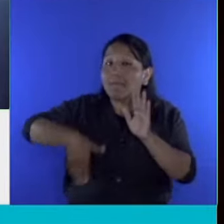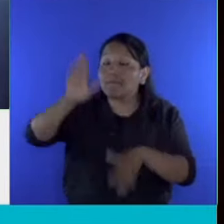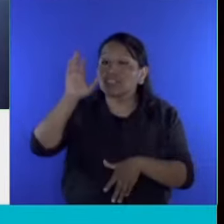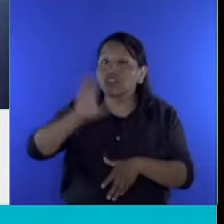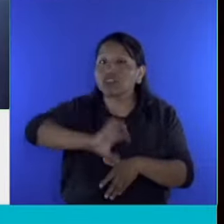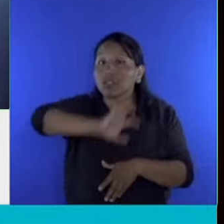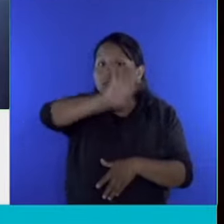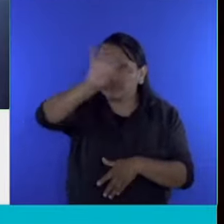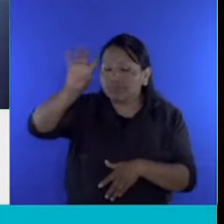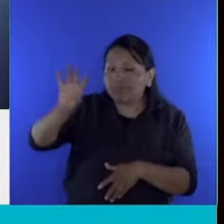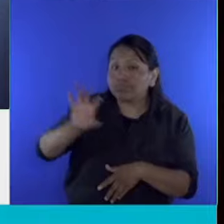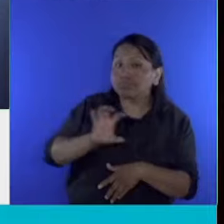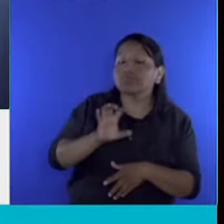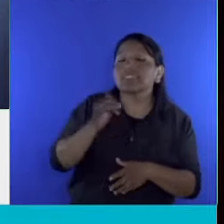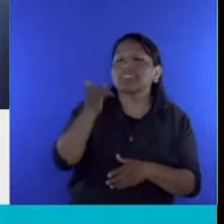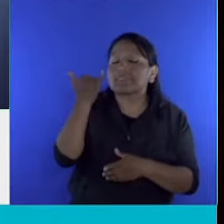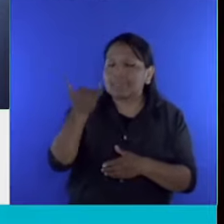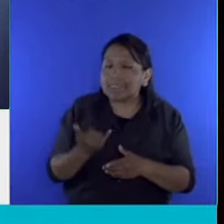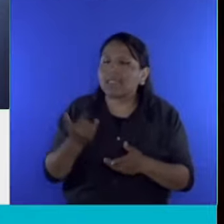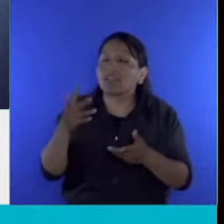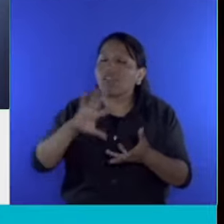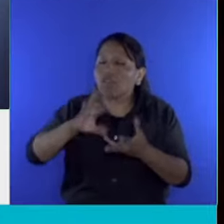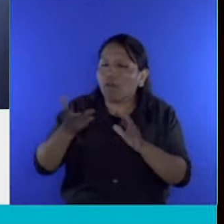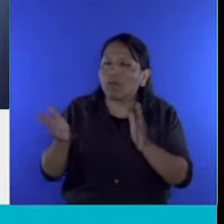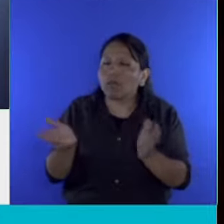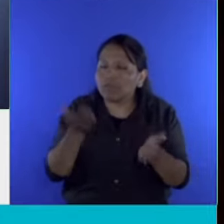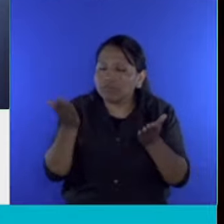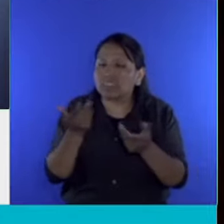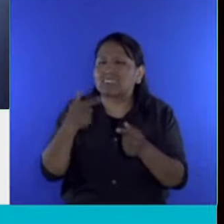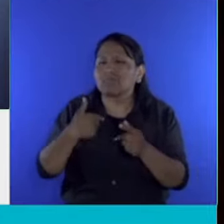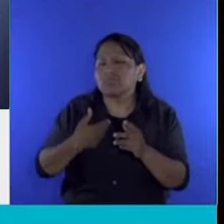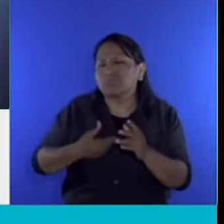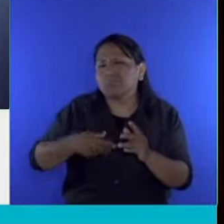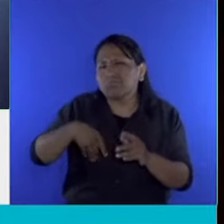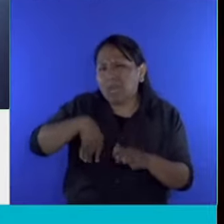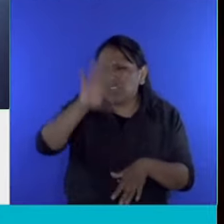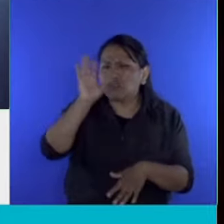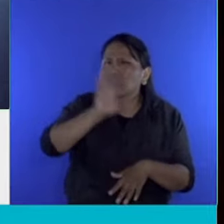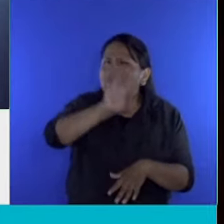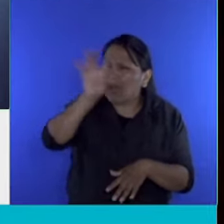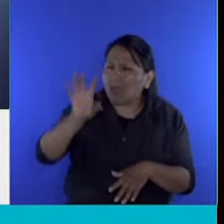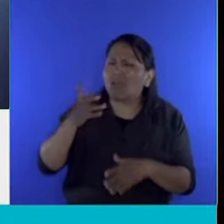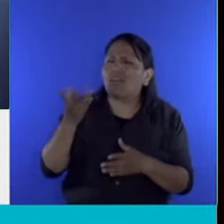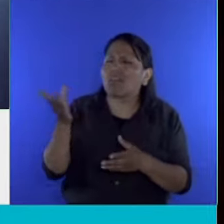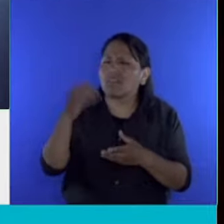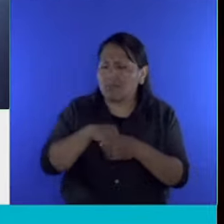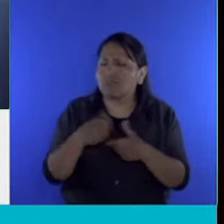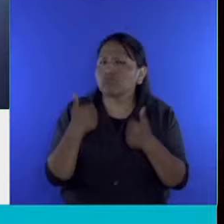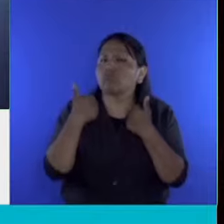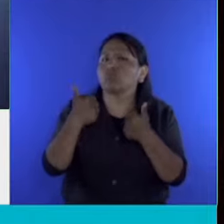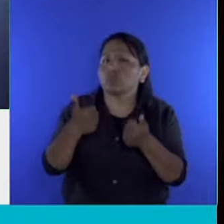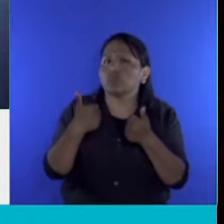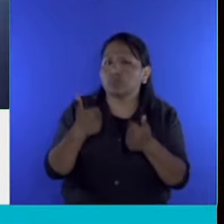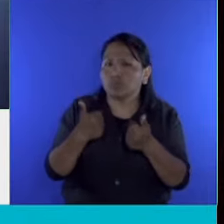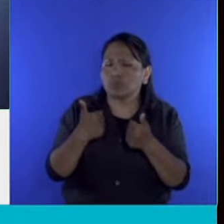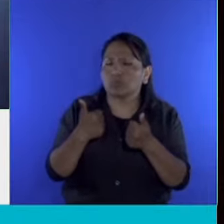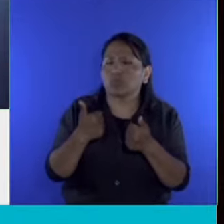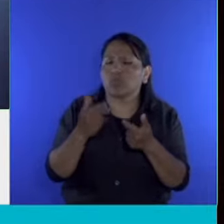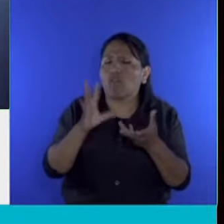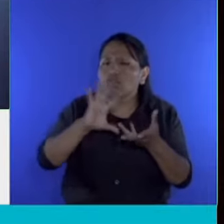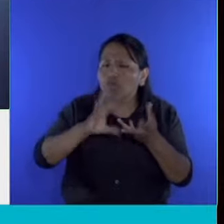de las provincias tienen esquemas de fomento y muchas de ellas ya han empezado a incorporar en forma muy exitosa